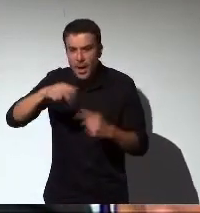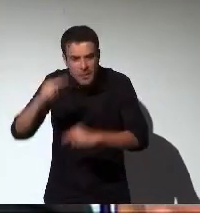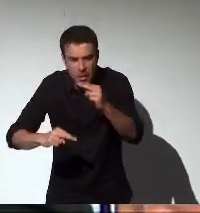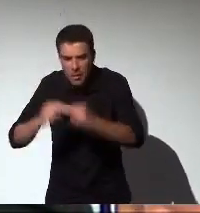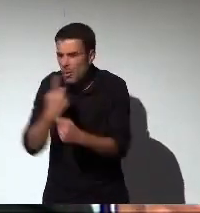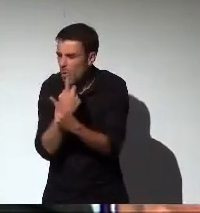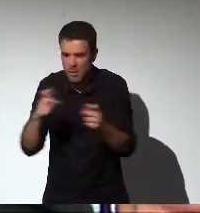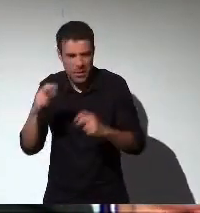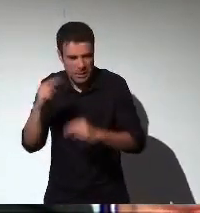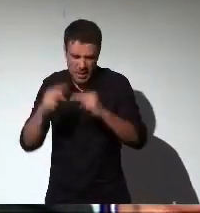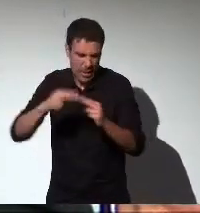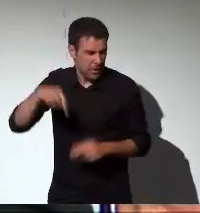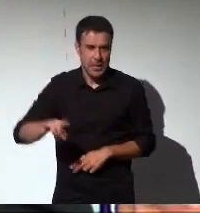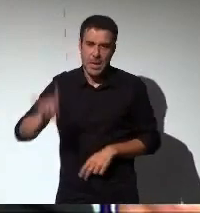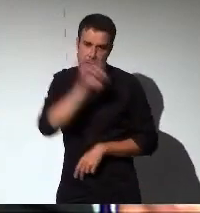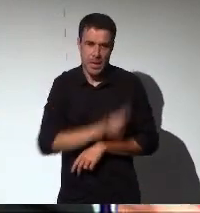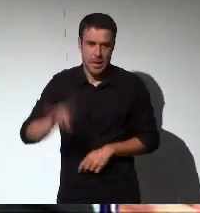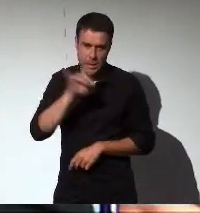infraestructura actualmente en Canarias.